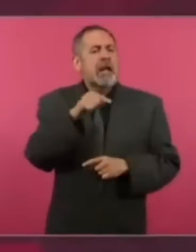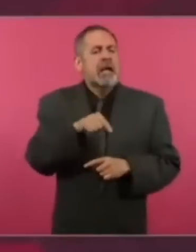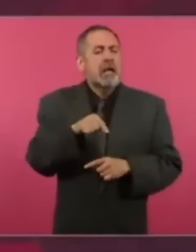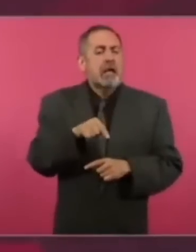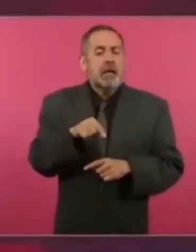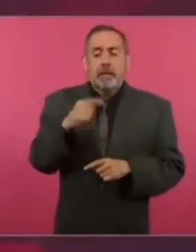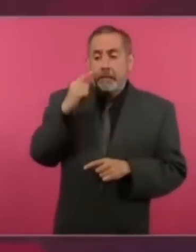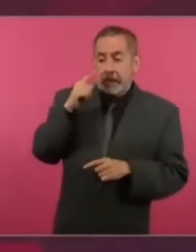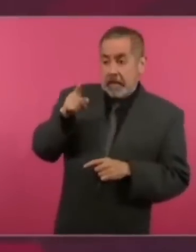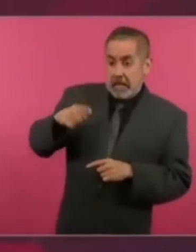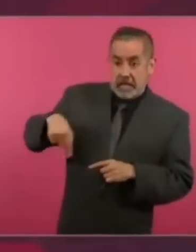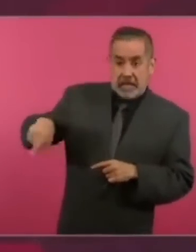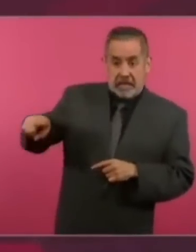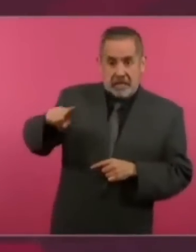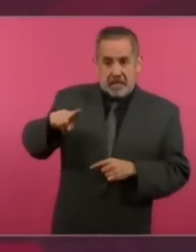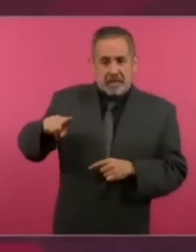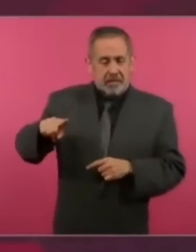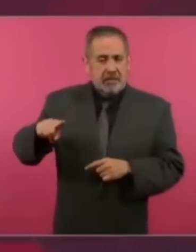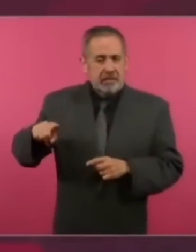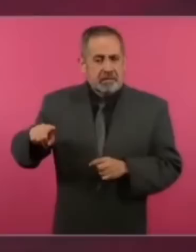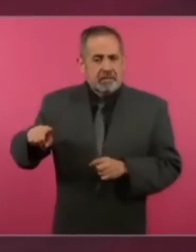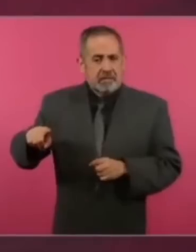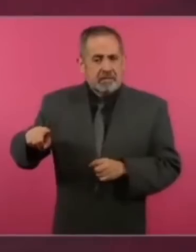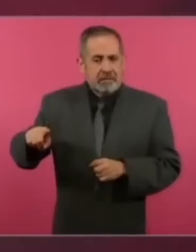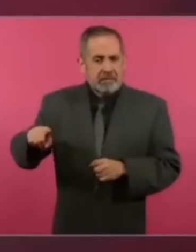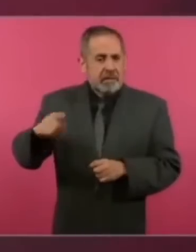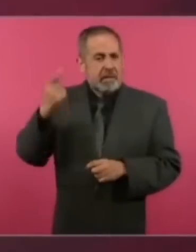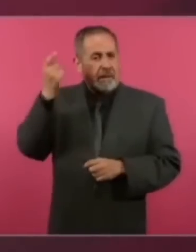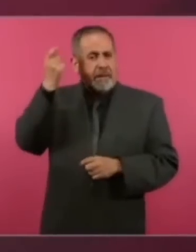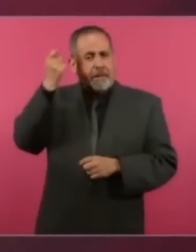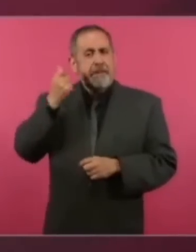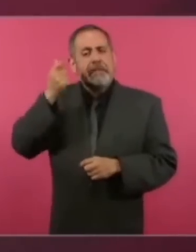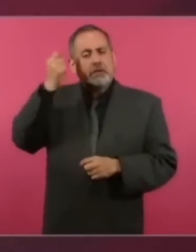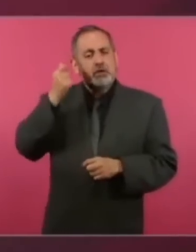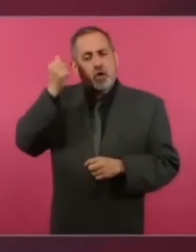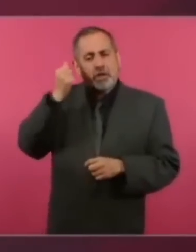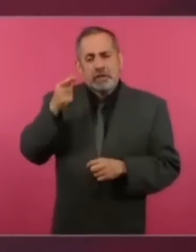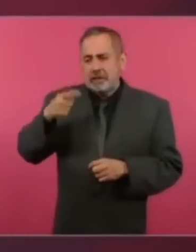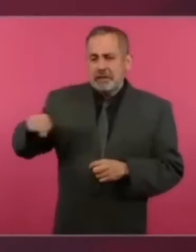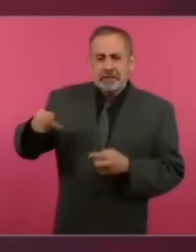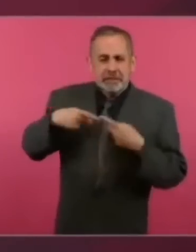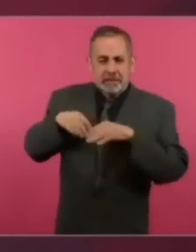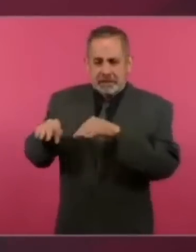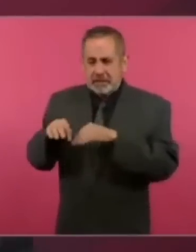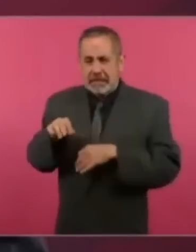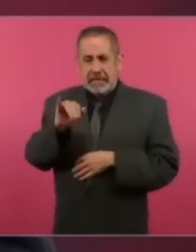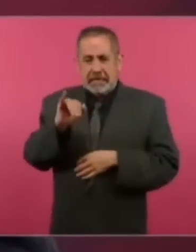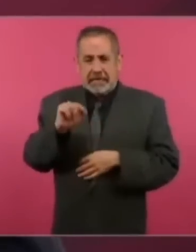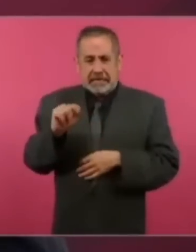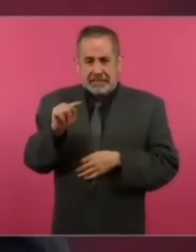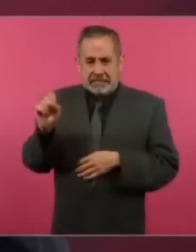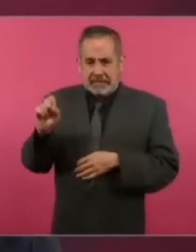pensiones o pasar las pensiones de los trabajadores del ISSSTE